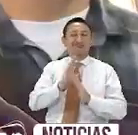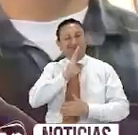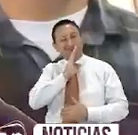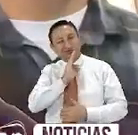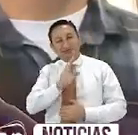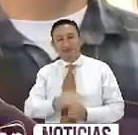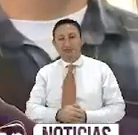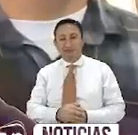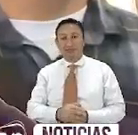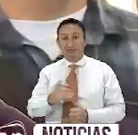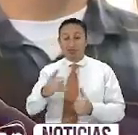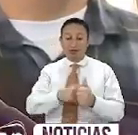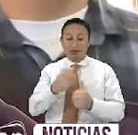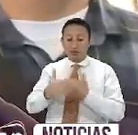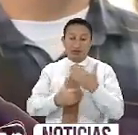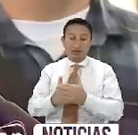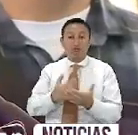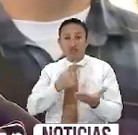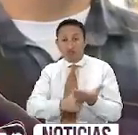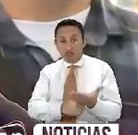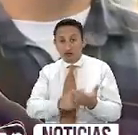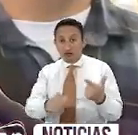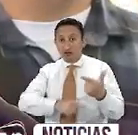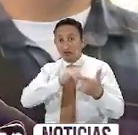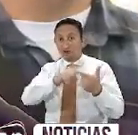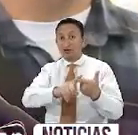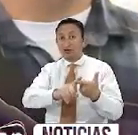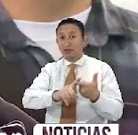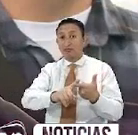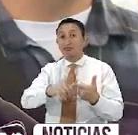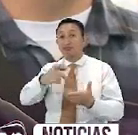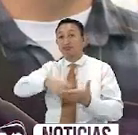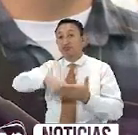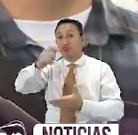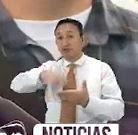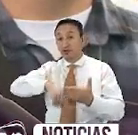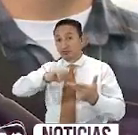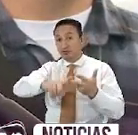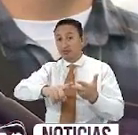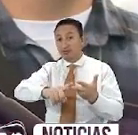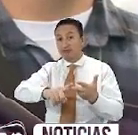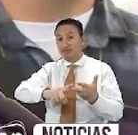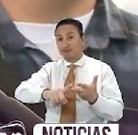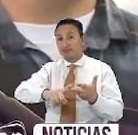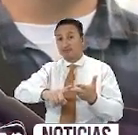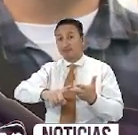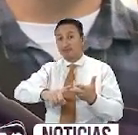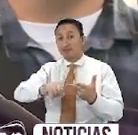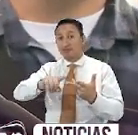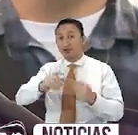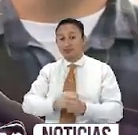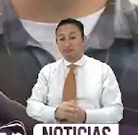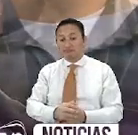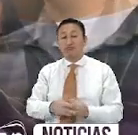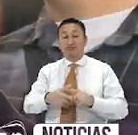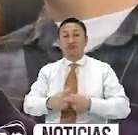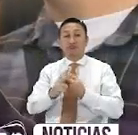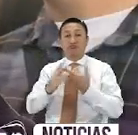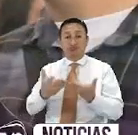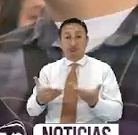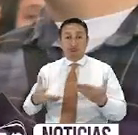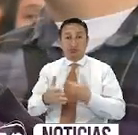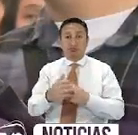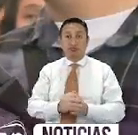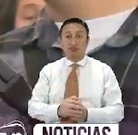A eso hay que tener procesos de estudio, para eso hay que tener procesos de contratación, para eso hay que desarrollarlos y se empiezan a inaugurar las obras. Hemos